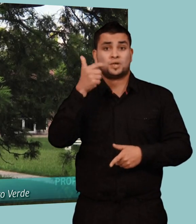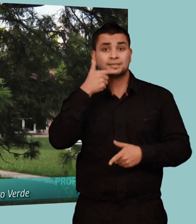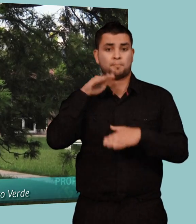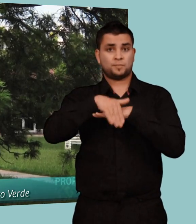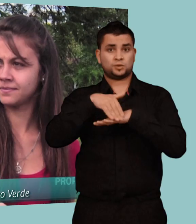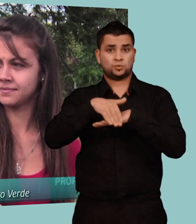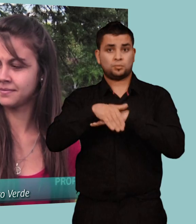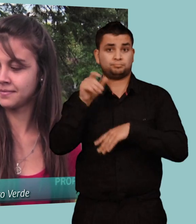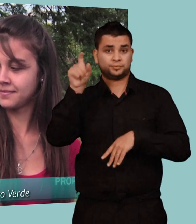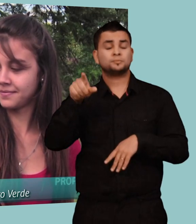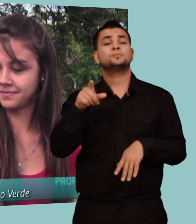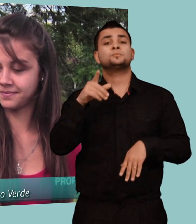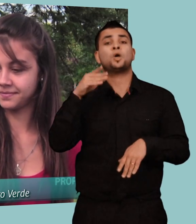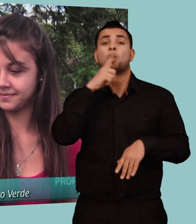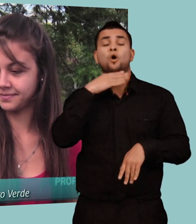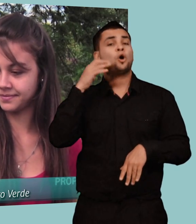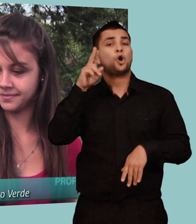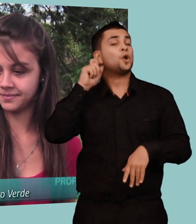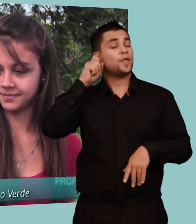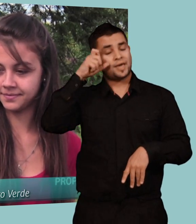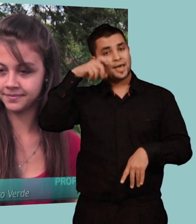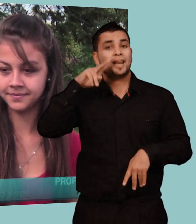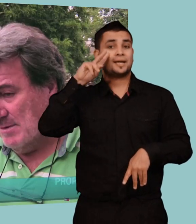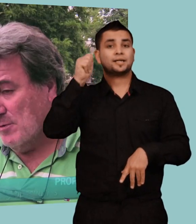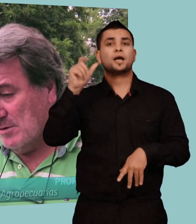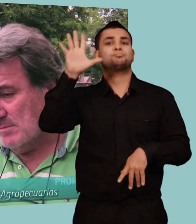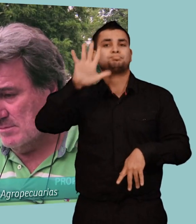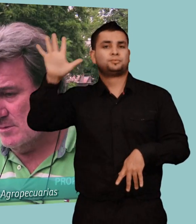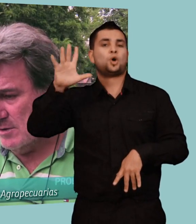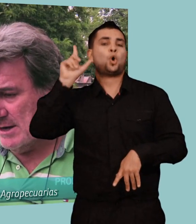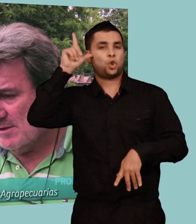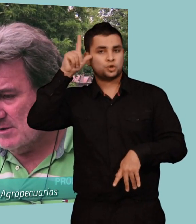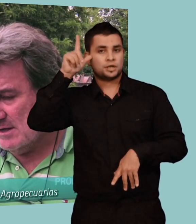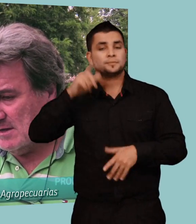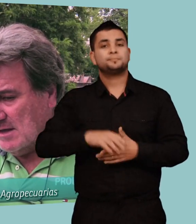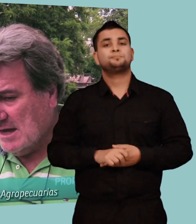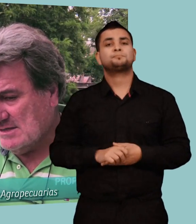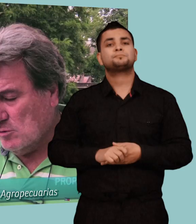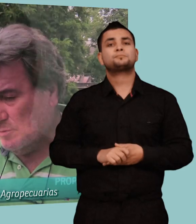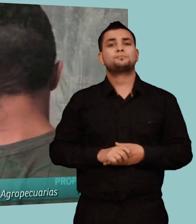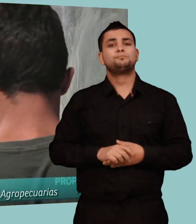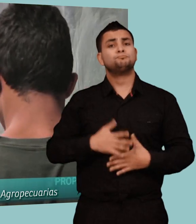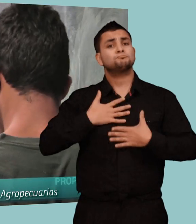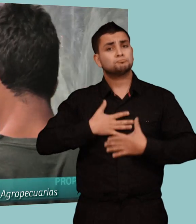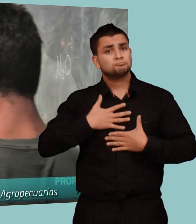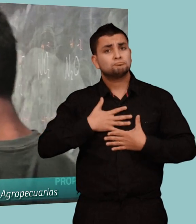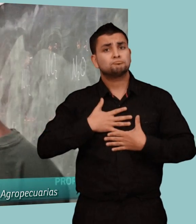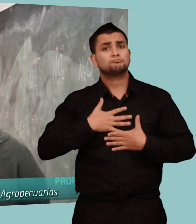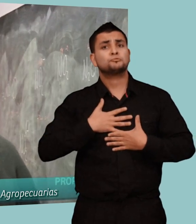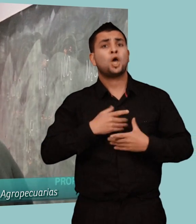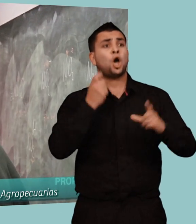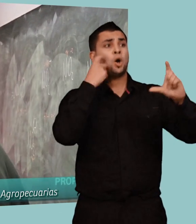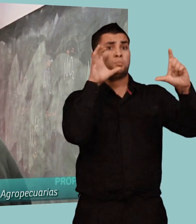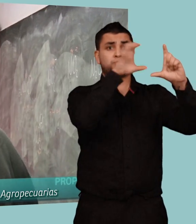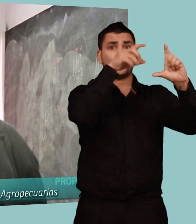Misiones. Jorge Lina, de Don Cristóbal, departamento de Nueva York. Y vemos con agrado que hay alumnos del sur de la provincia